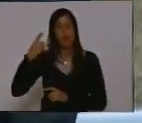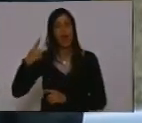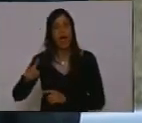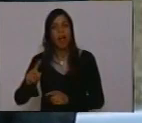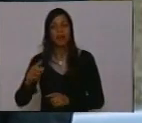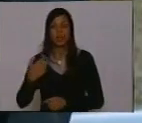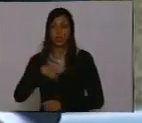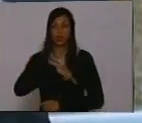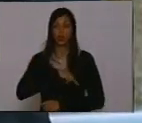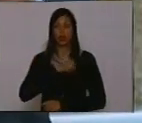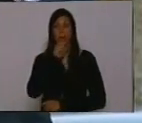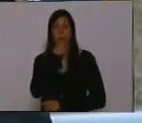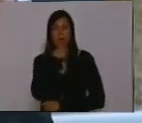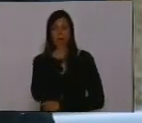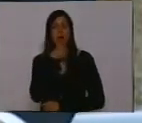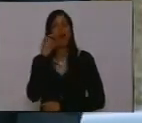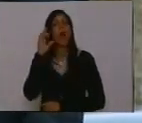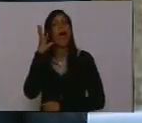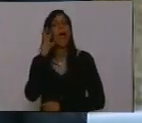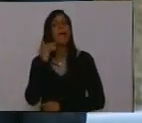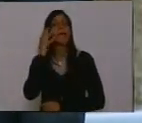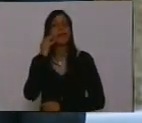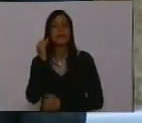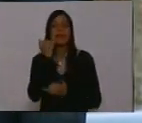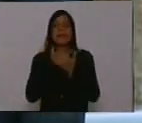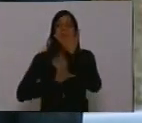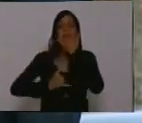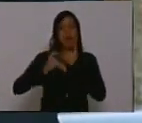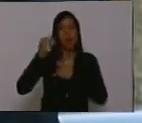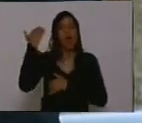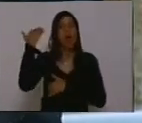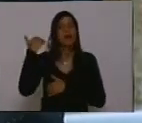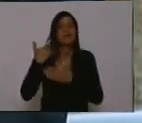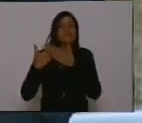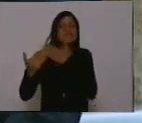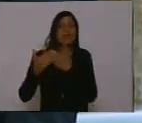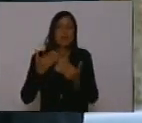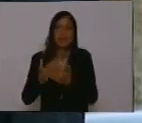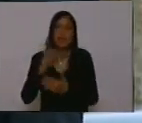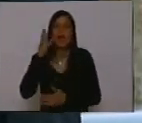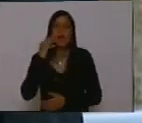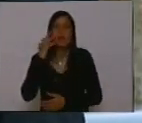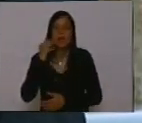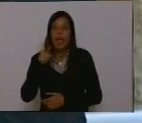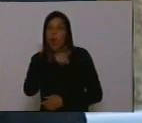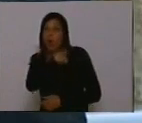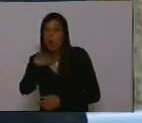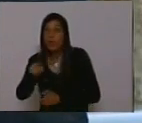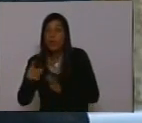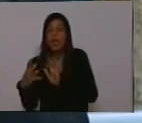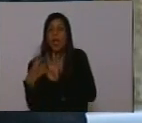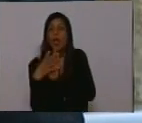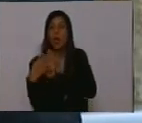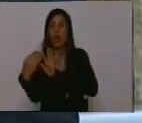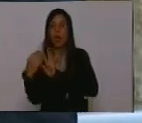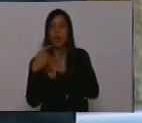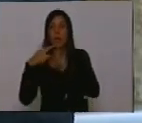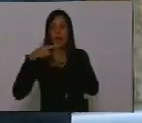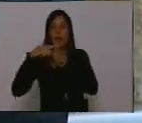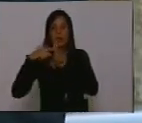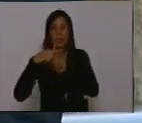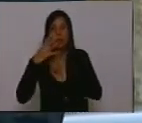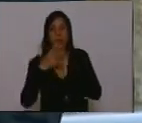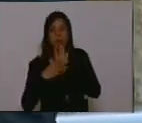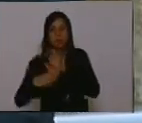la experiencia de muchos errores, para que ustedes no tengan que repetirlos y para que su patria,